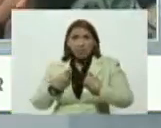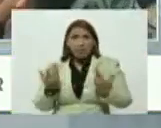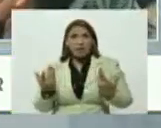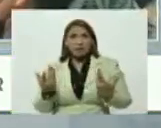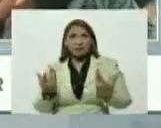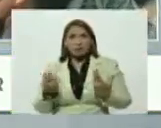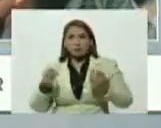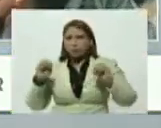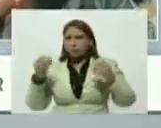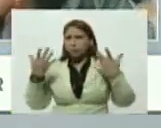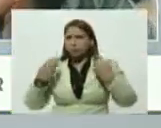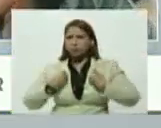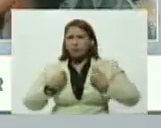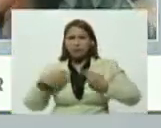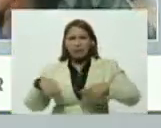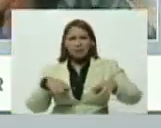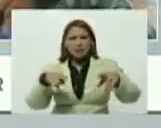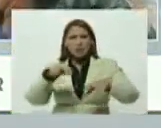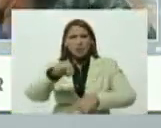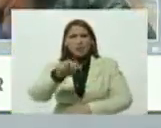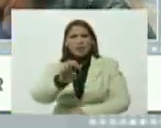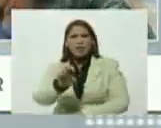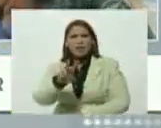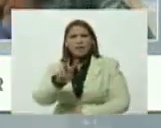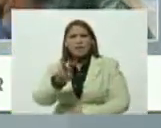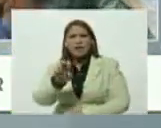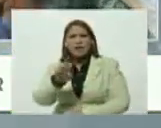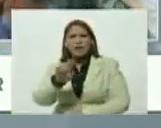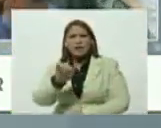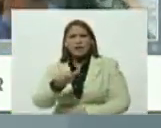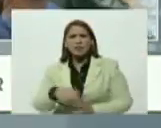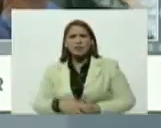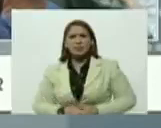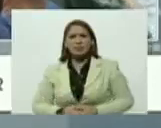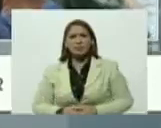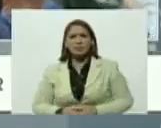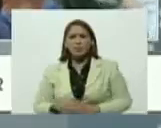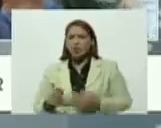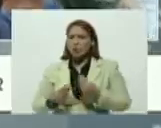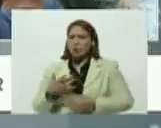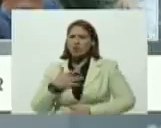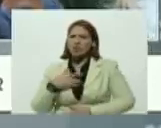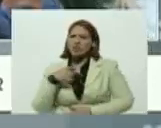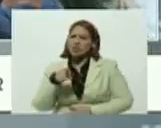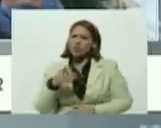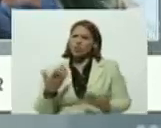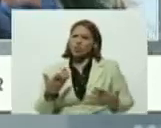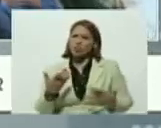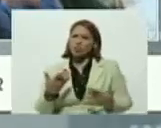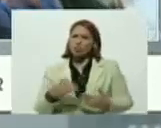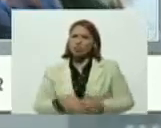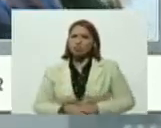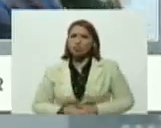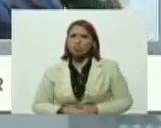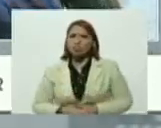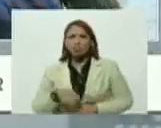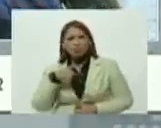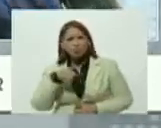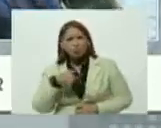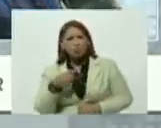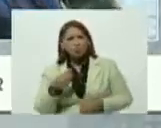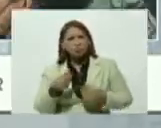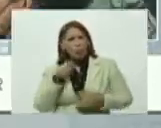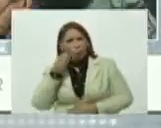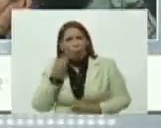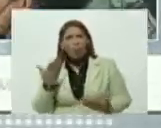para salvar vidas en el río Neverí. ¿Cómo te sentiste ese día, Luis José? Tú, joven,